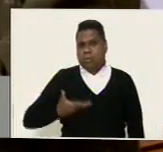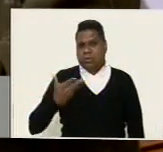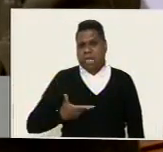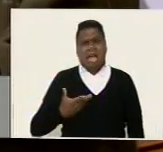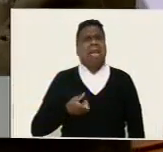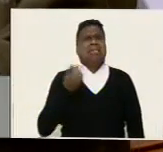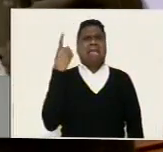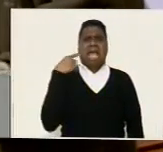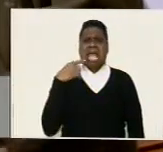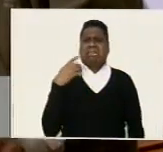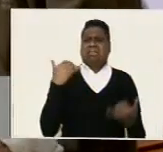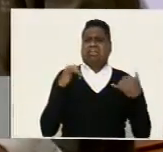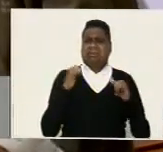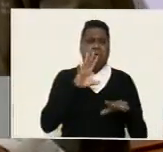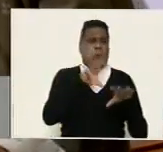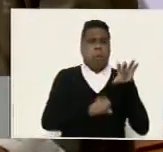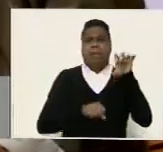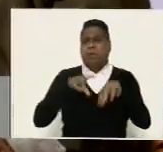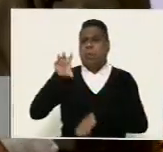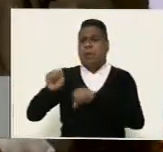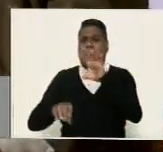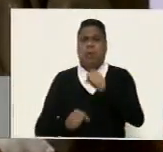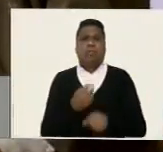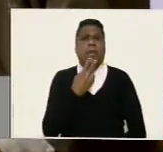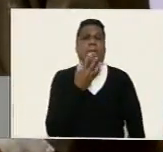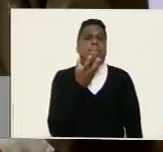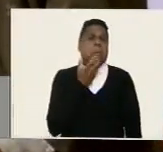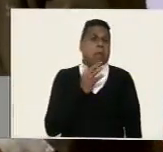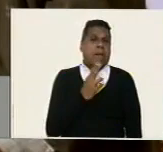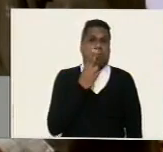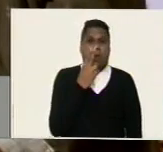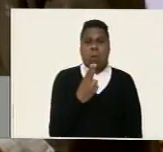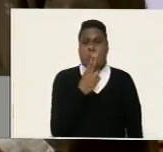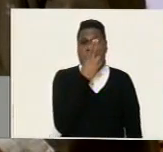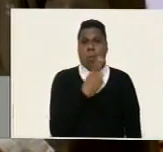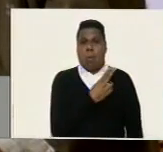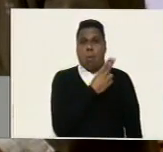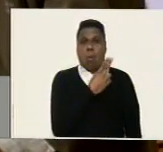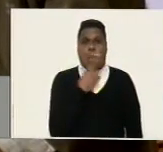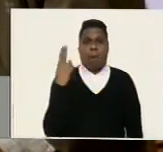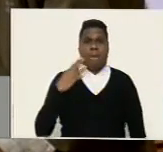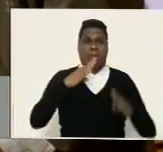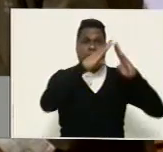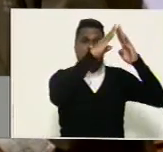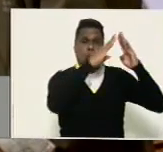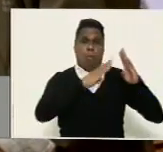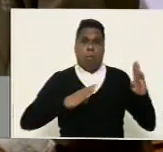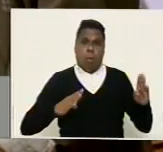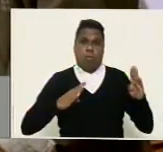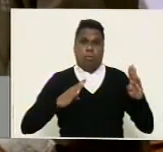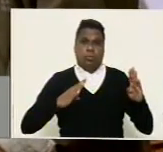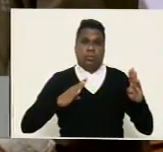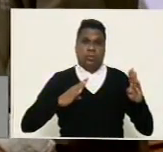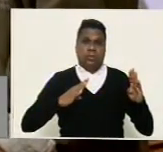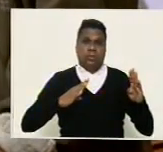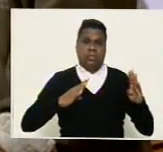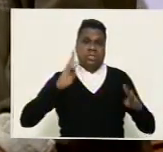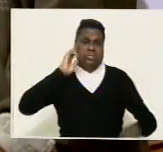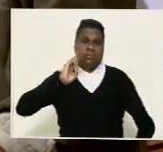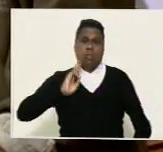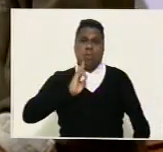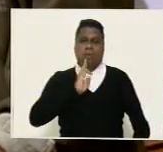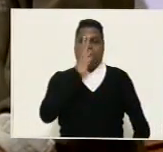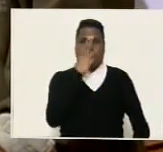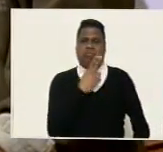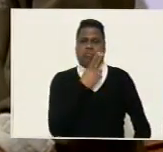comestico, como fue el juramento de Montesacro hecho por nuestro padre de la patria, Simón Bolívar. Allí